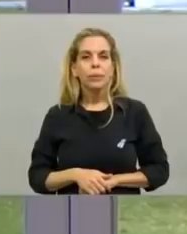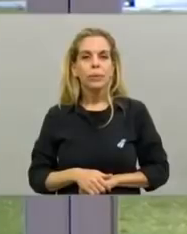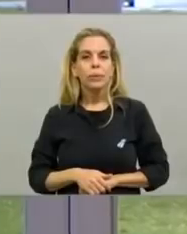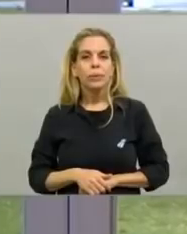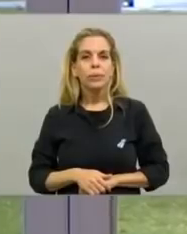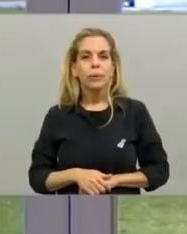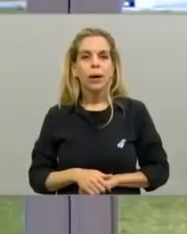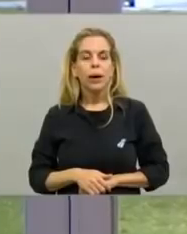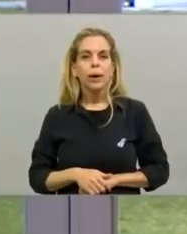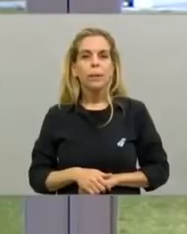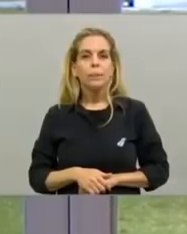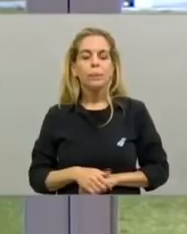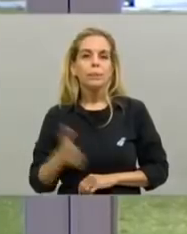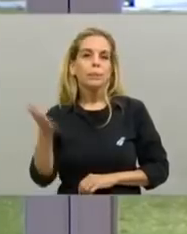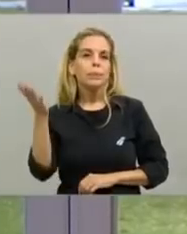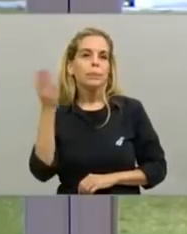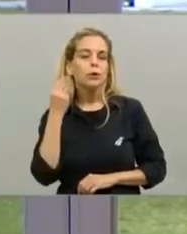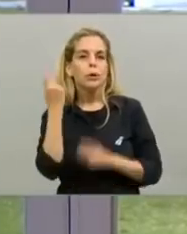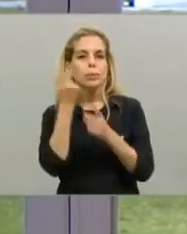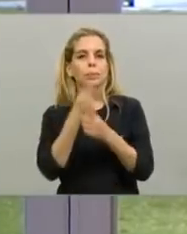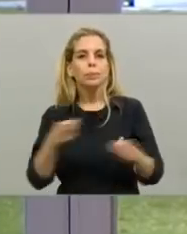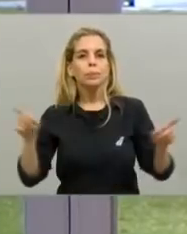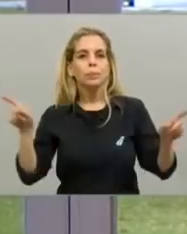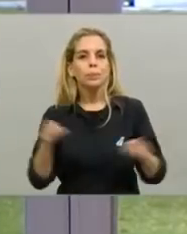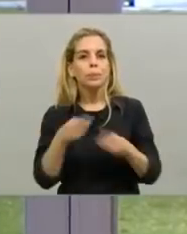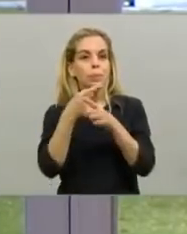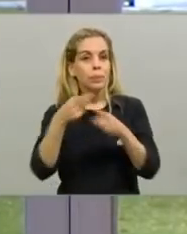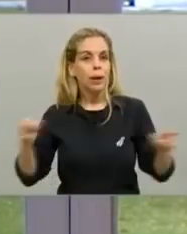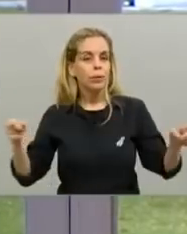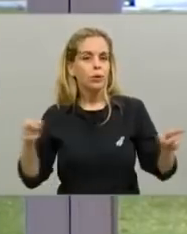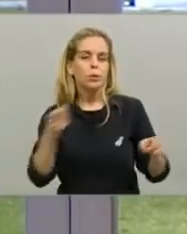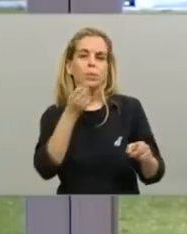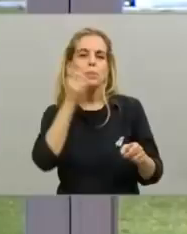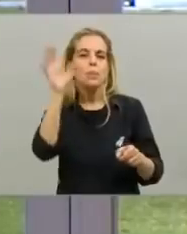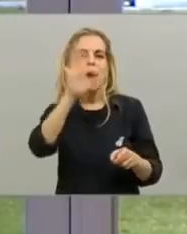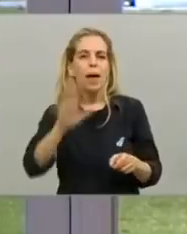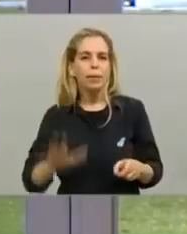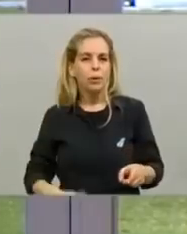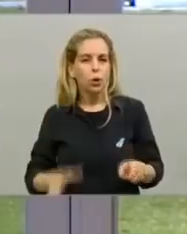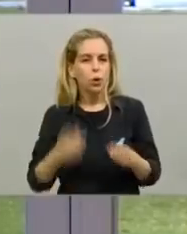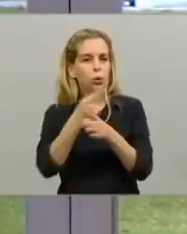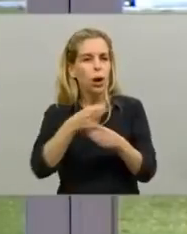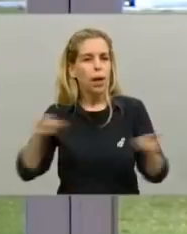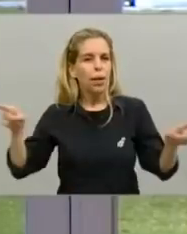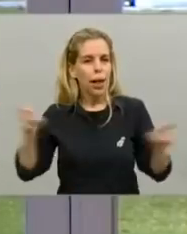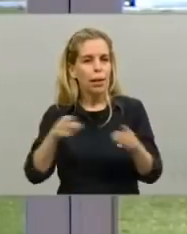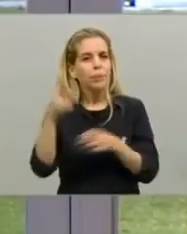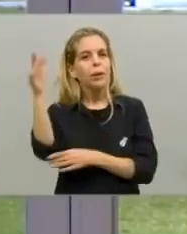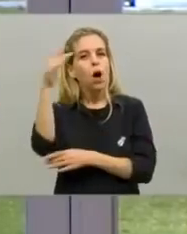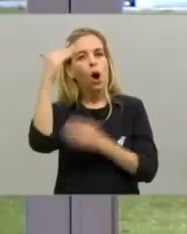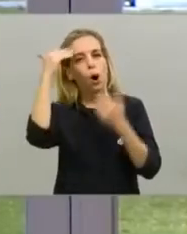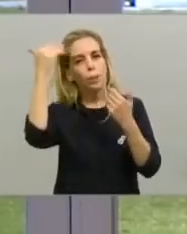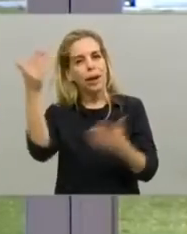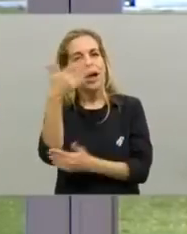el Salve Argentina, una marcha formidable, maravillosa, que va a ser